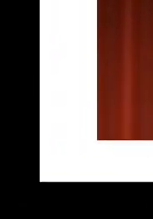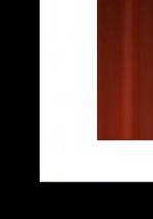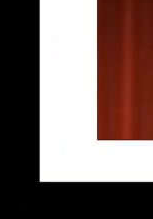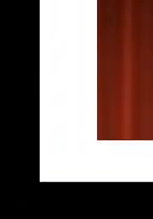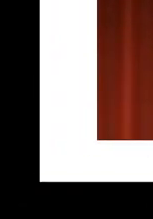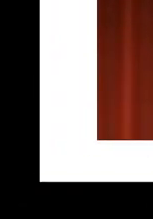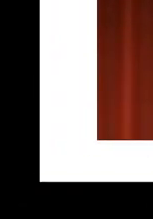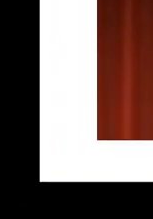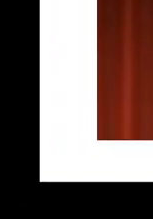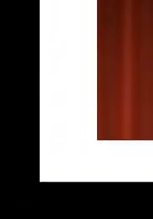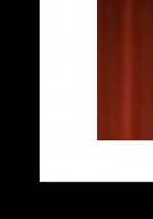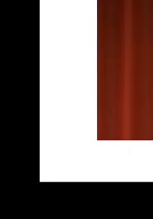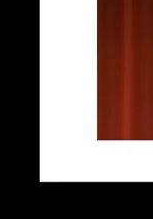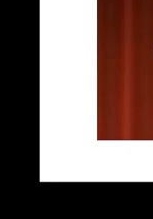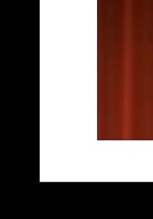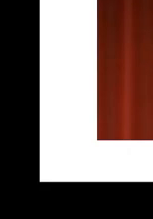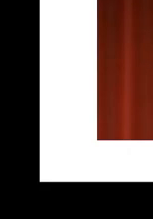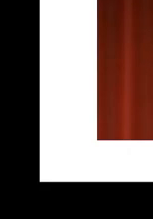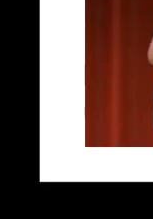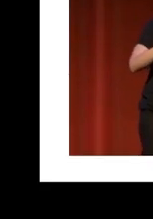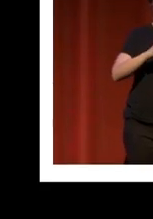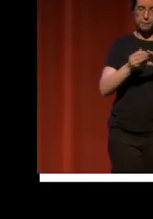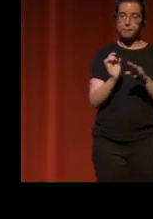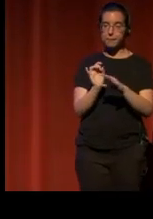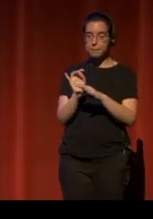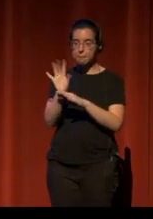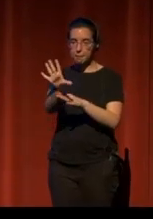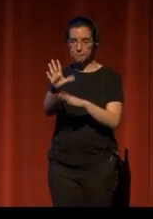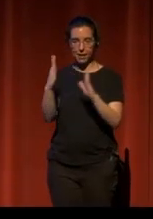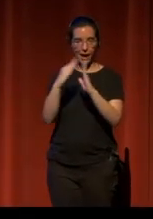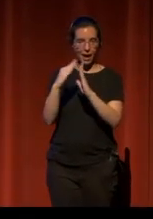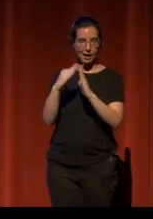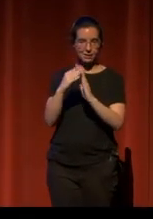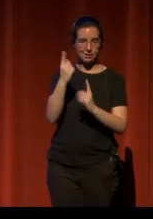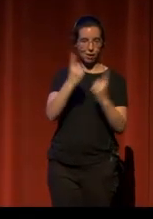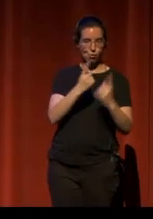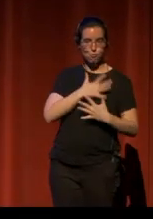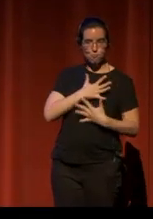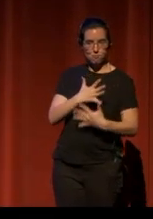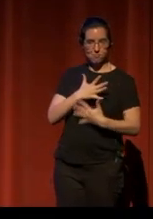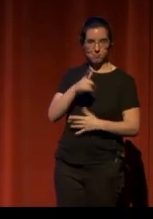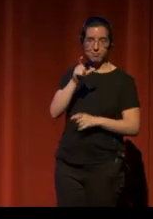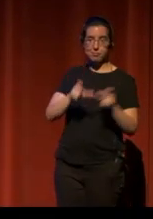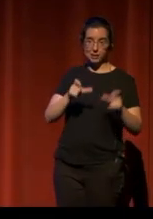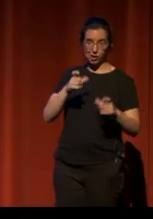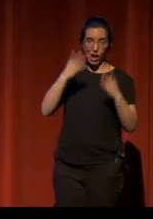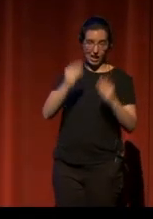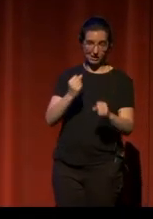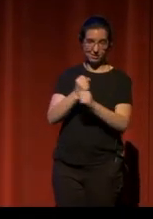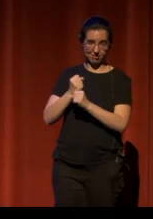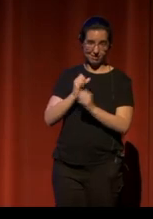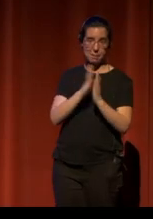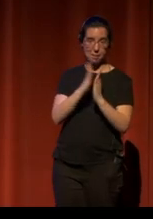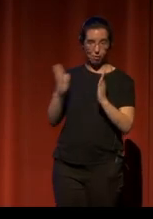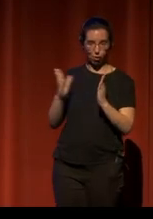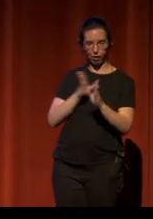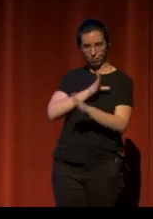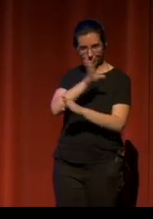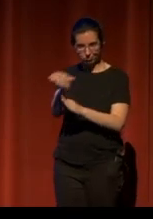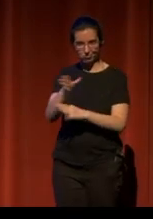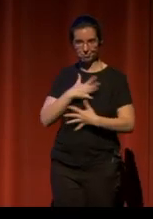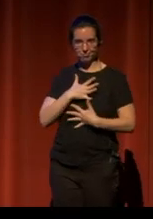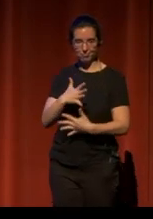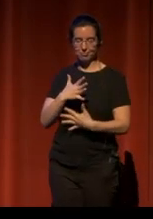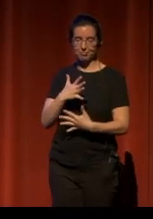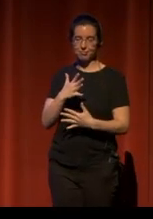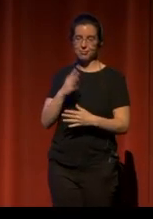los maquetamos se lo mandamos a casa y un ejército de voluntarios entre ellos muchos bibliotecarios Por cierto les llamó les